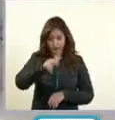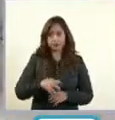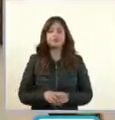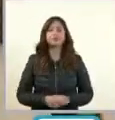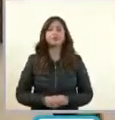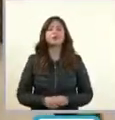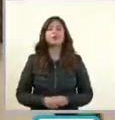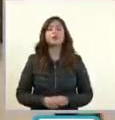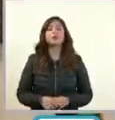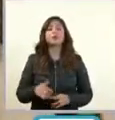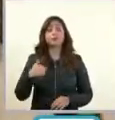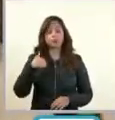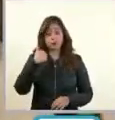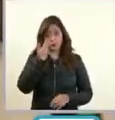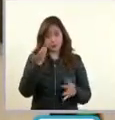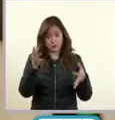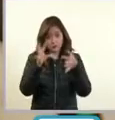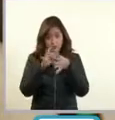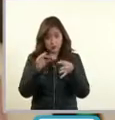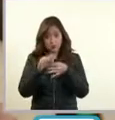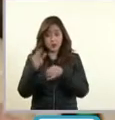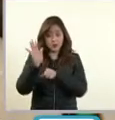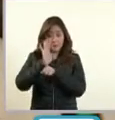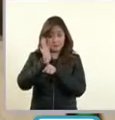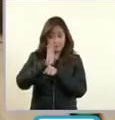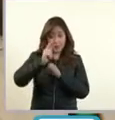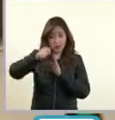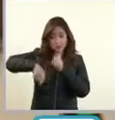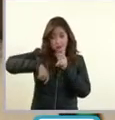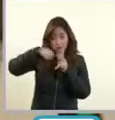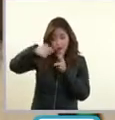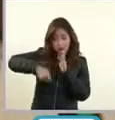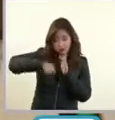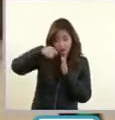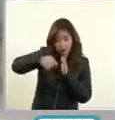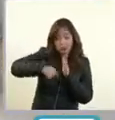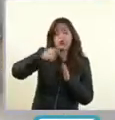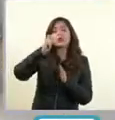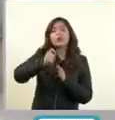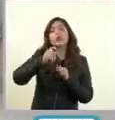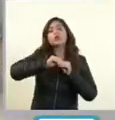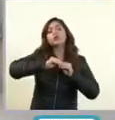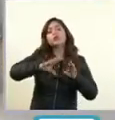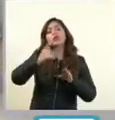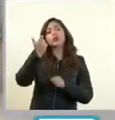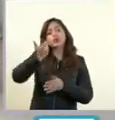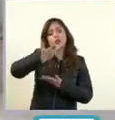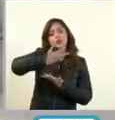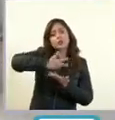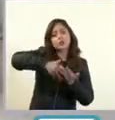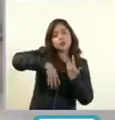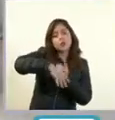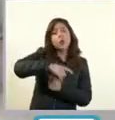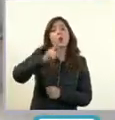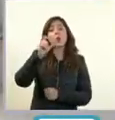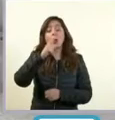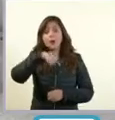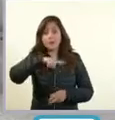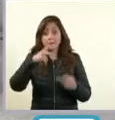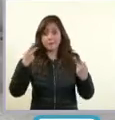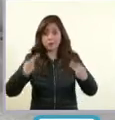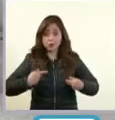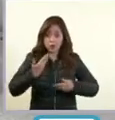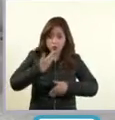que la industria cinematográfica ha invertido una gran cantidad de dinero para que cada uno de nosotros, cuando visitamos el